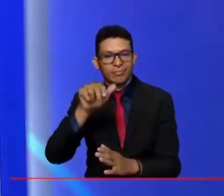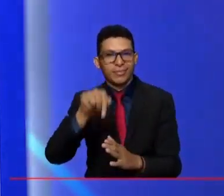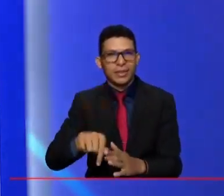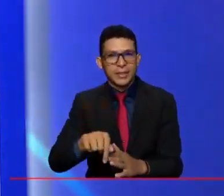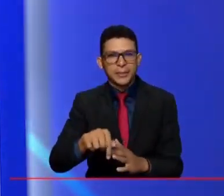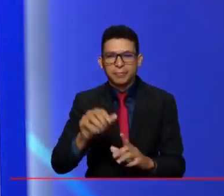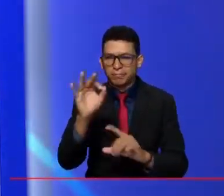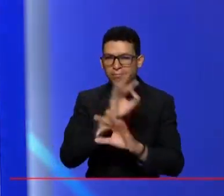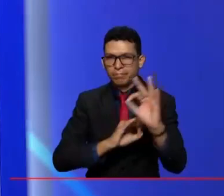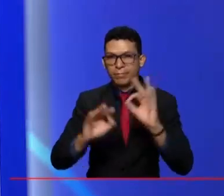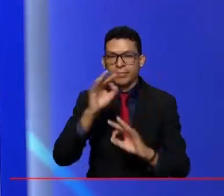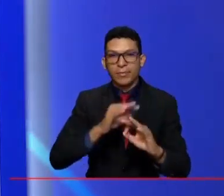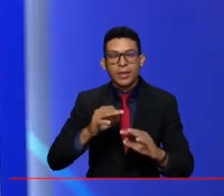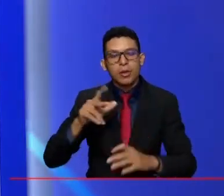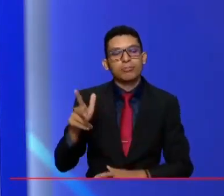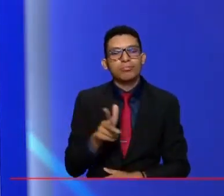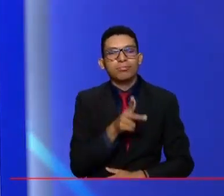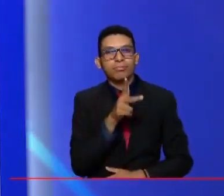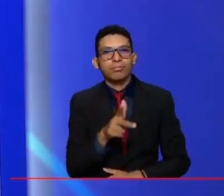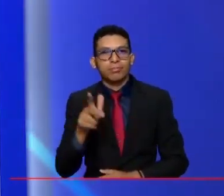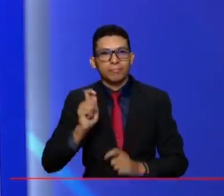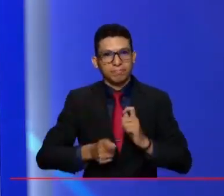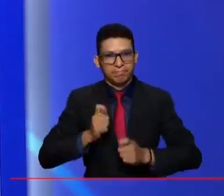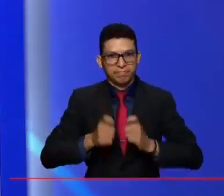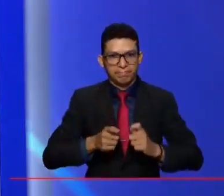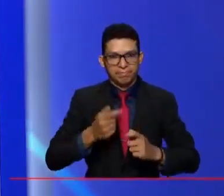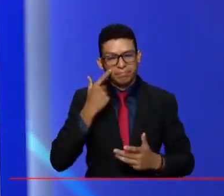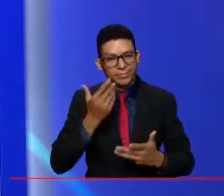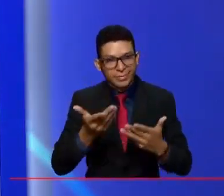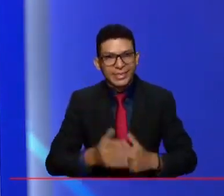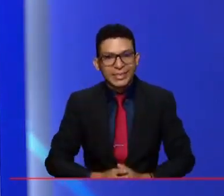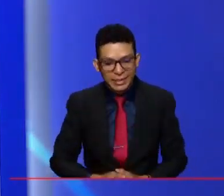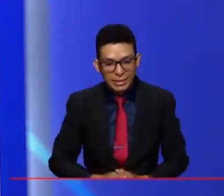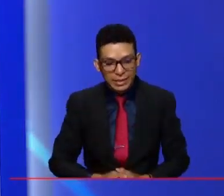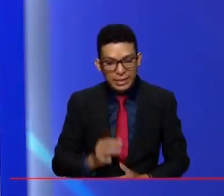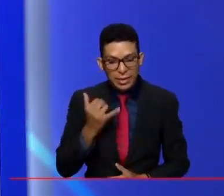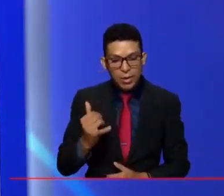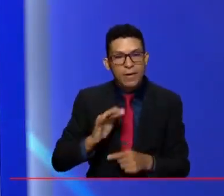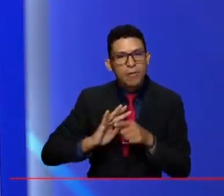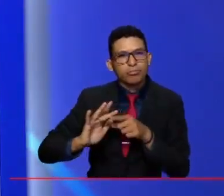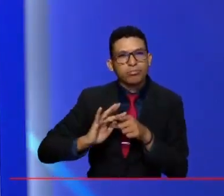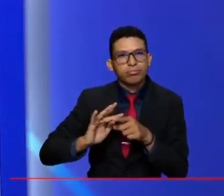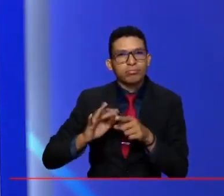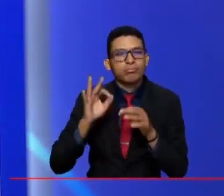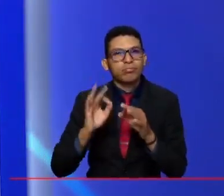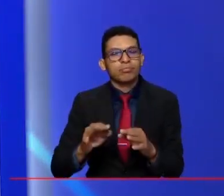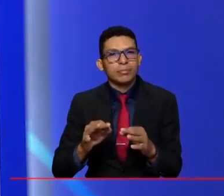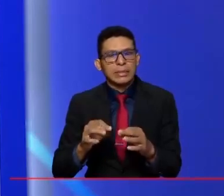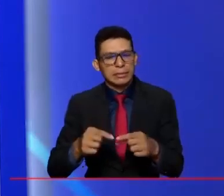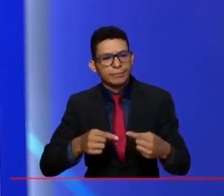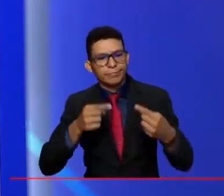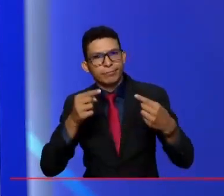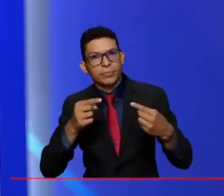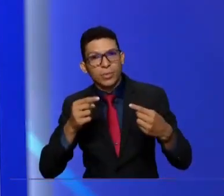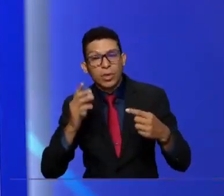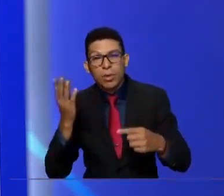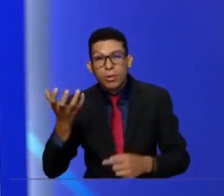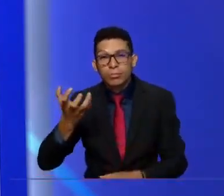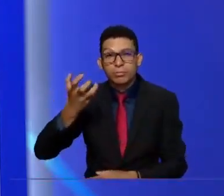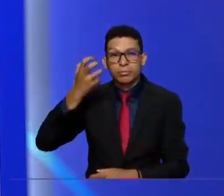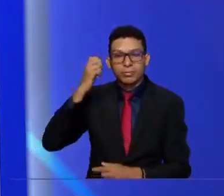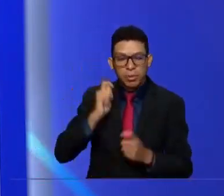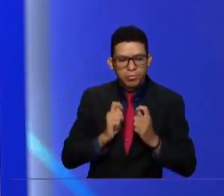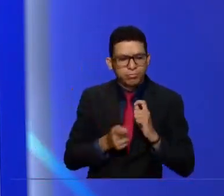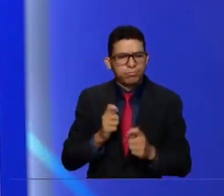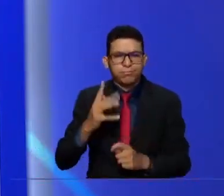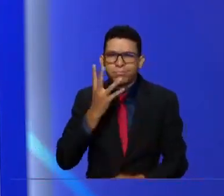El viaje de la marimba, dirigido por Marino Aguado. Esta producción recoge la vivencia diaspórica de un instrumento ancestral que genera